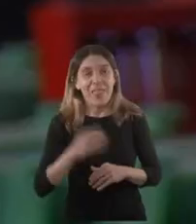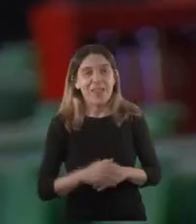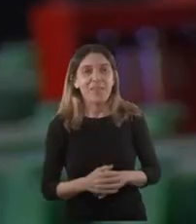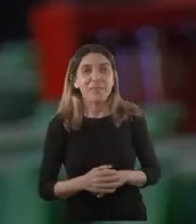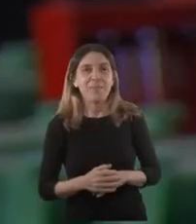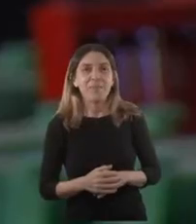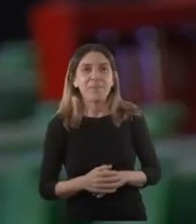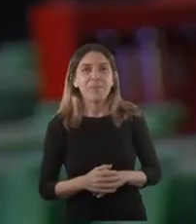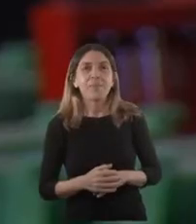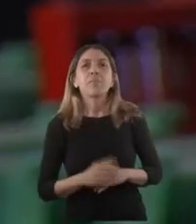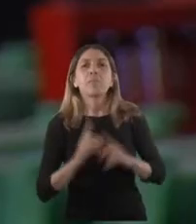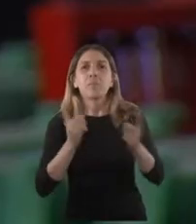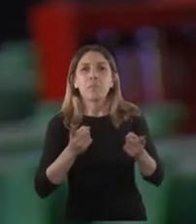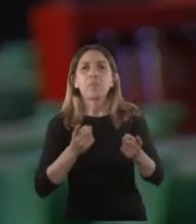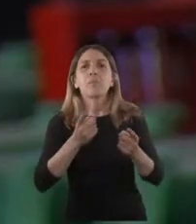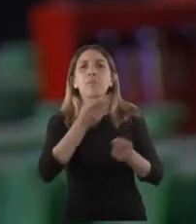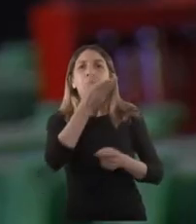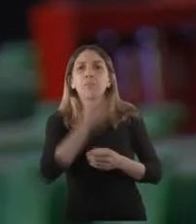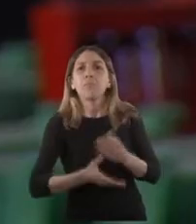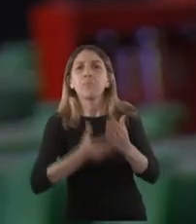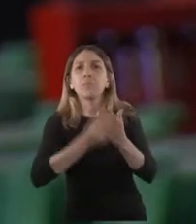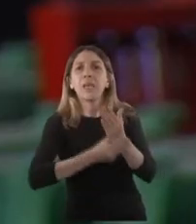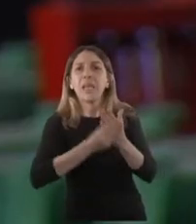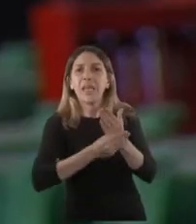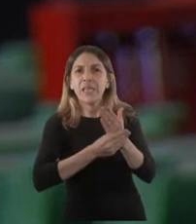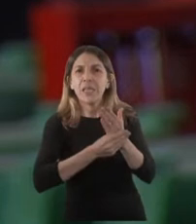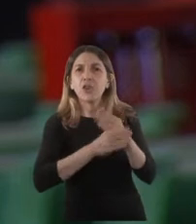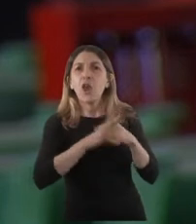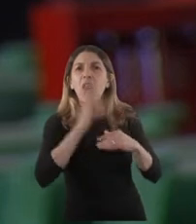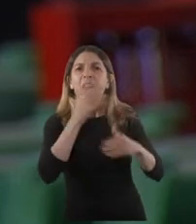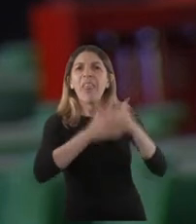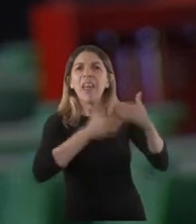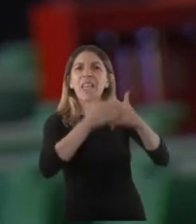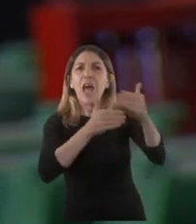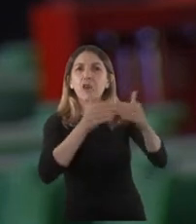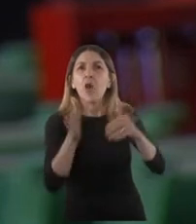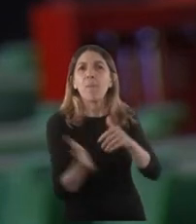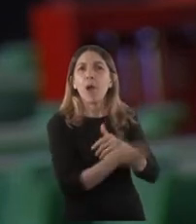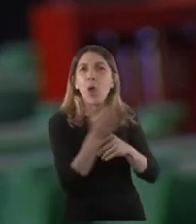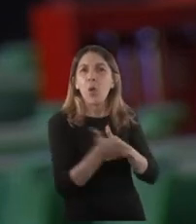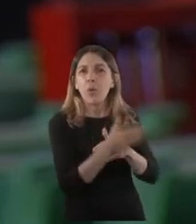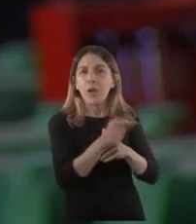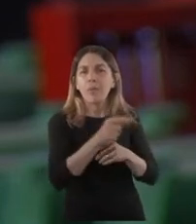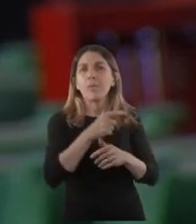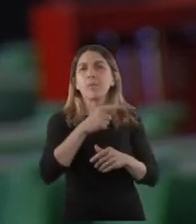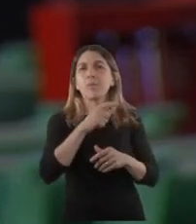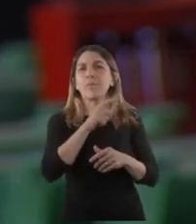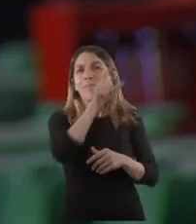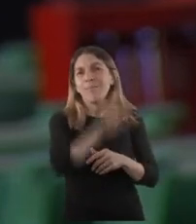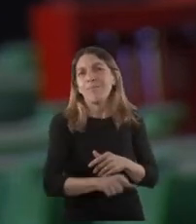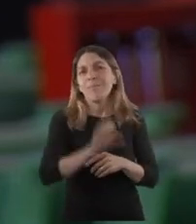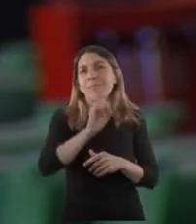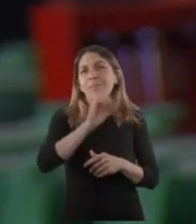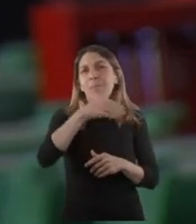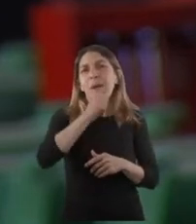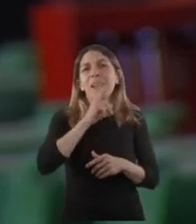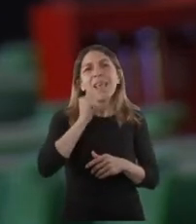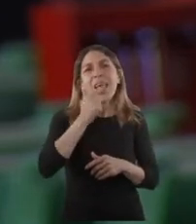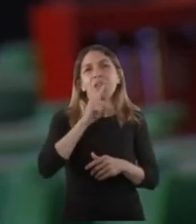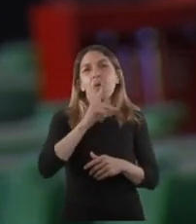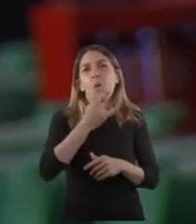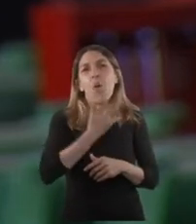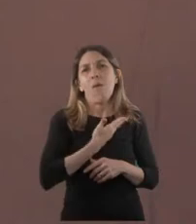Fernández, al señor Ministro de Desarrollo Productivo, Matías Culfas, al